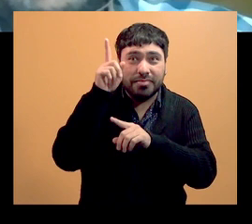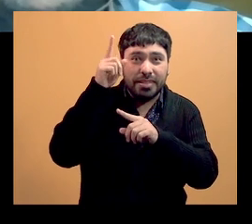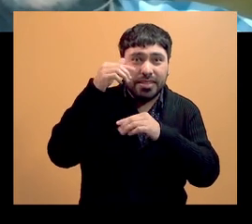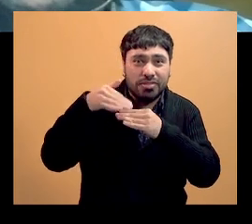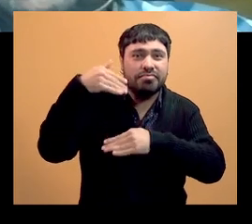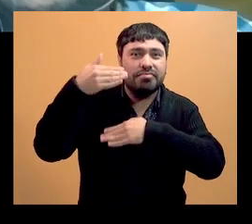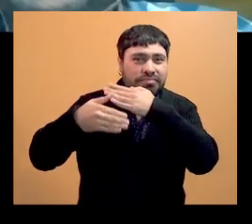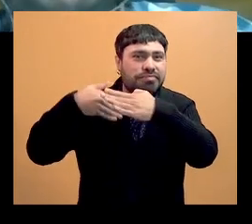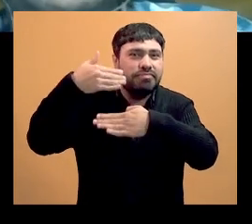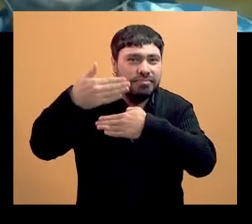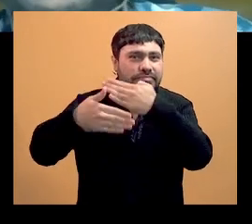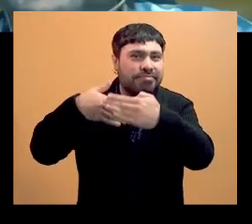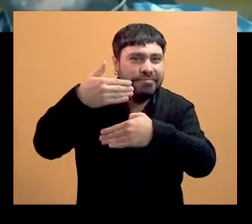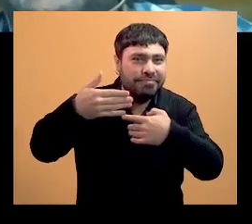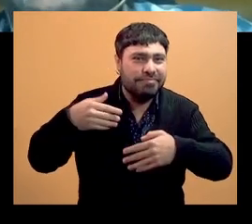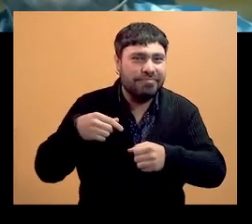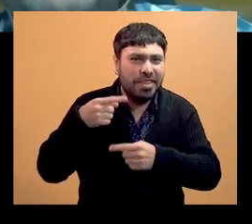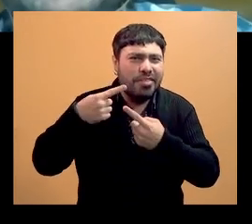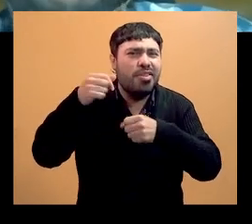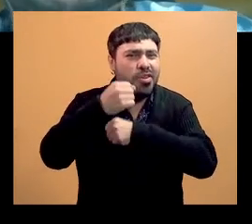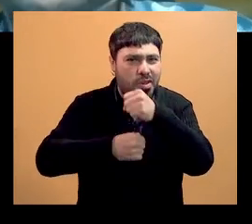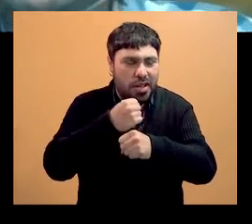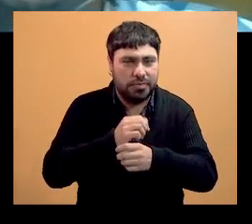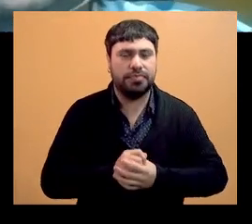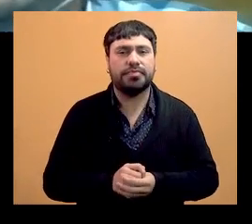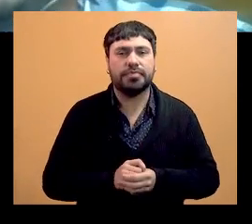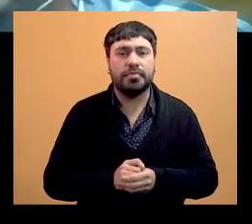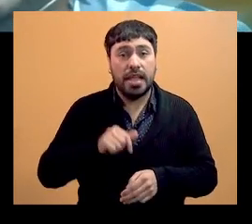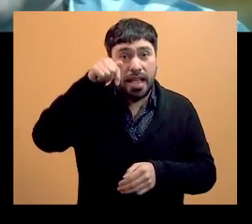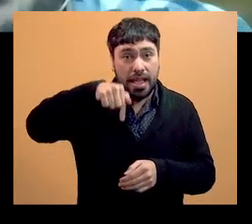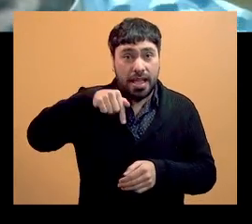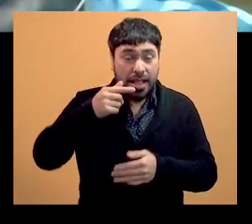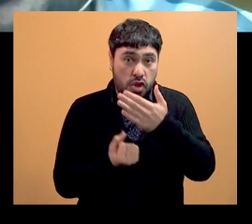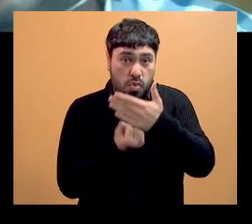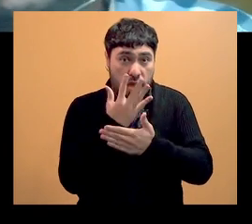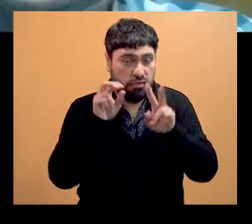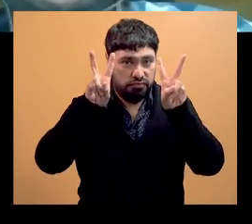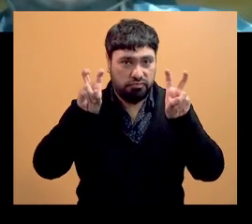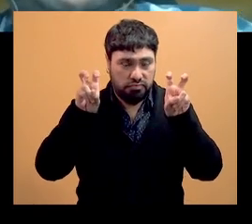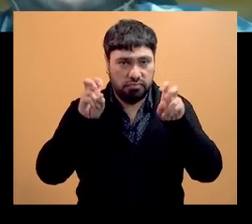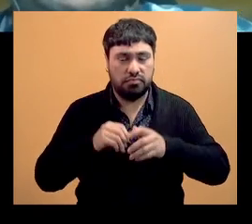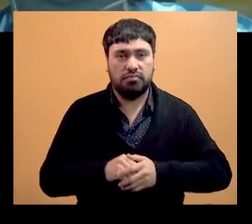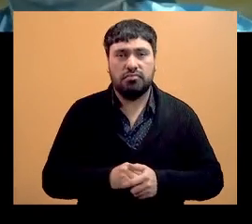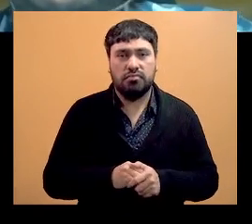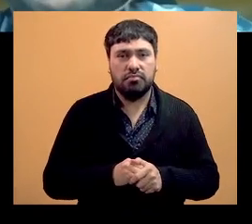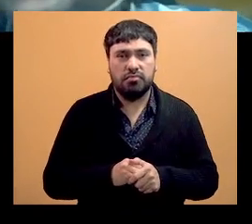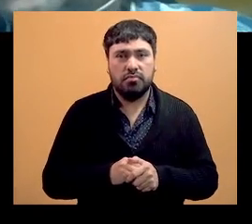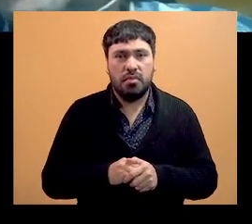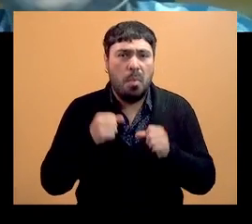es Democratización del acceso al espacio, esta nueva carrera espacial de privado, y la verdad es que podría tener otro